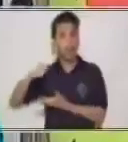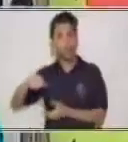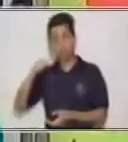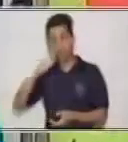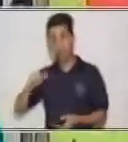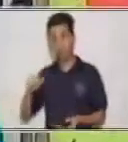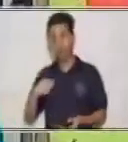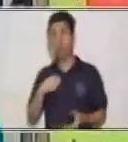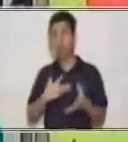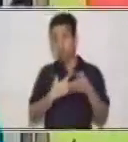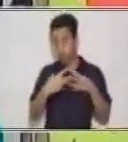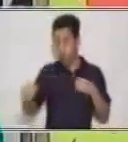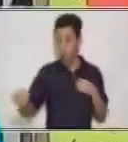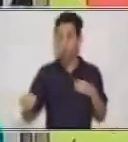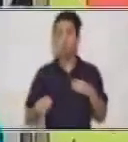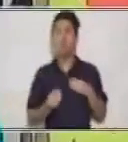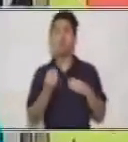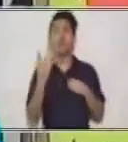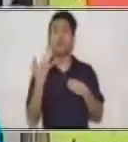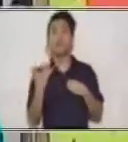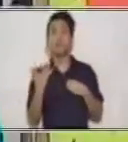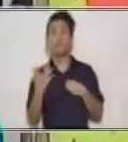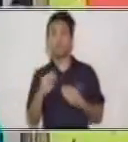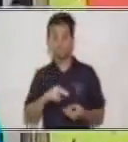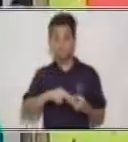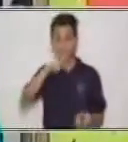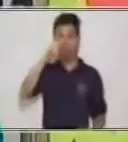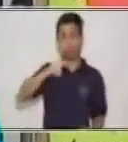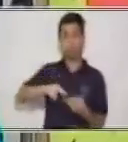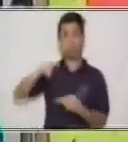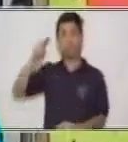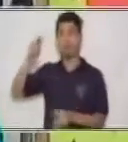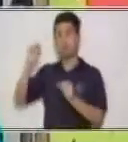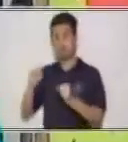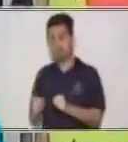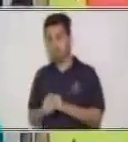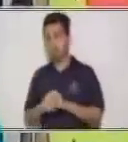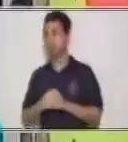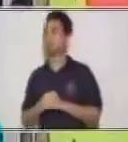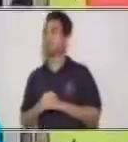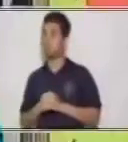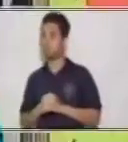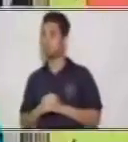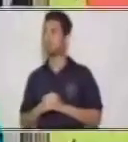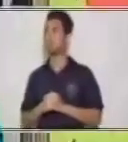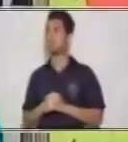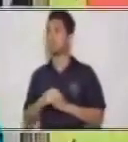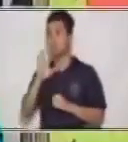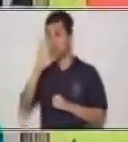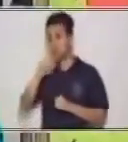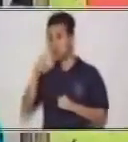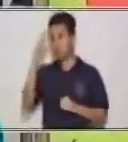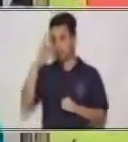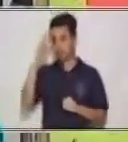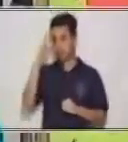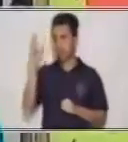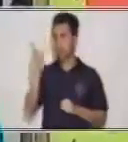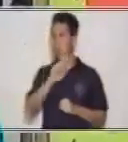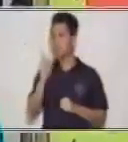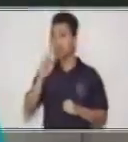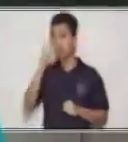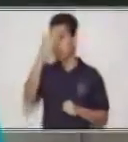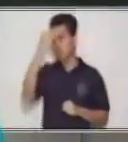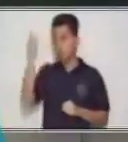puedo obtener. Para esto quiero recordarles algo muy importante. No olvidar la medida,